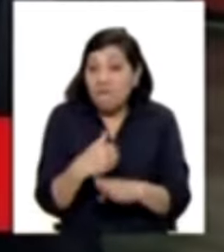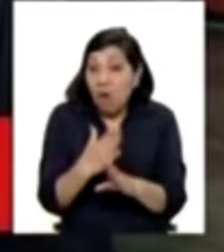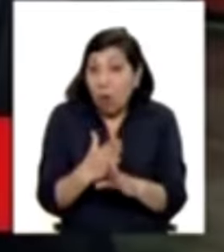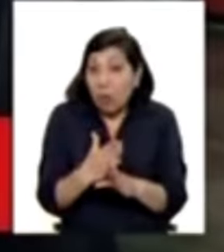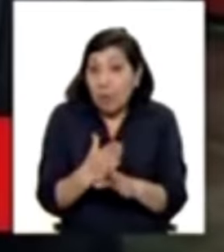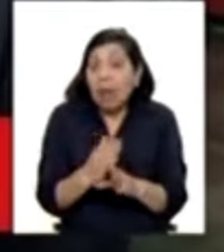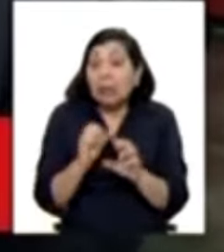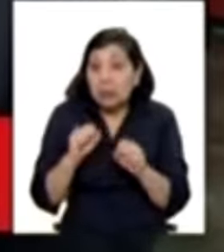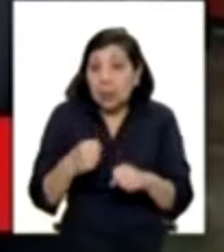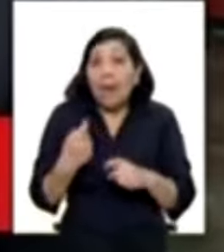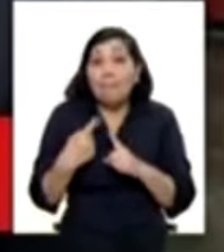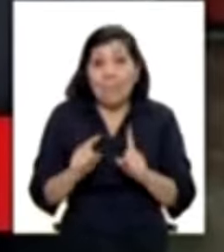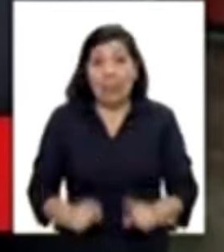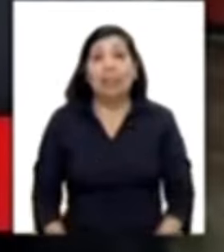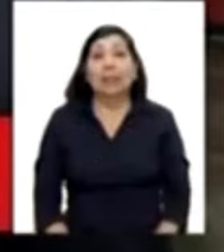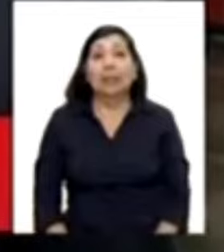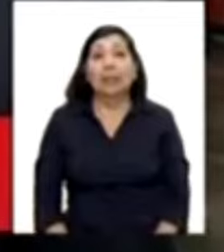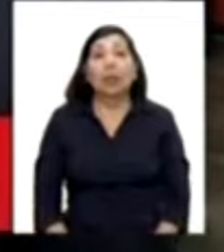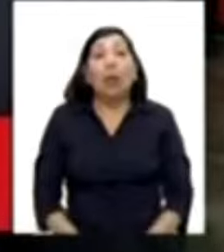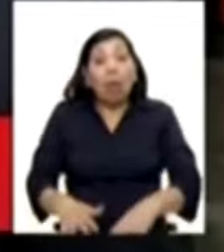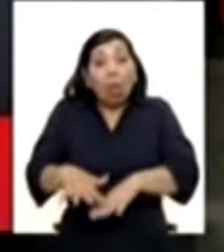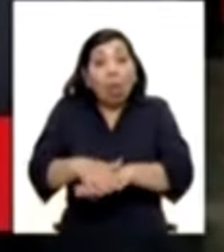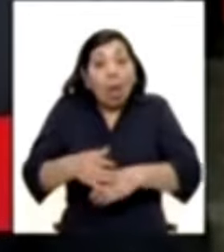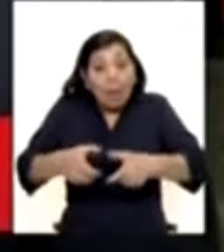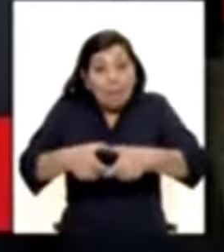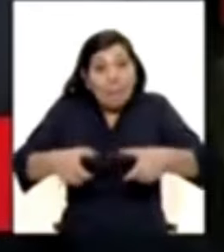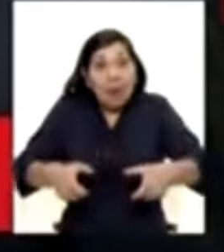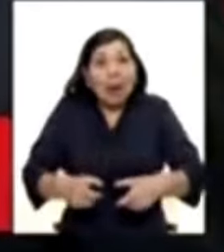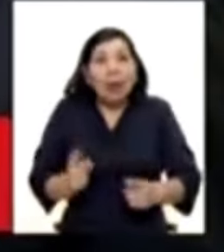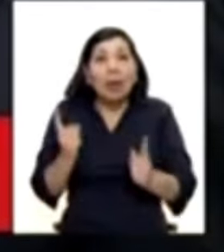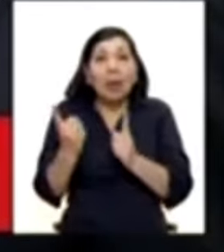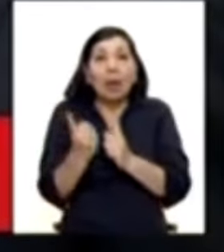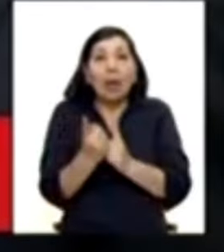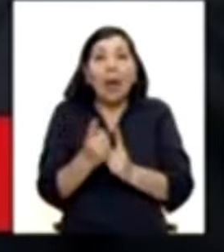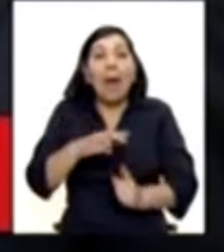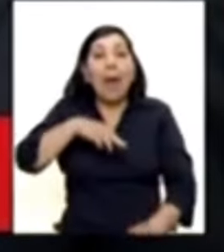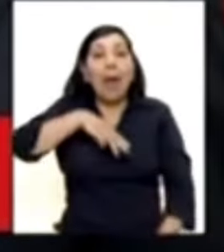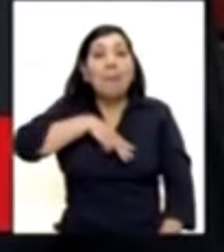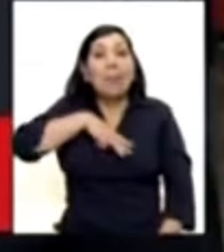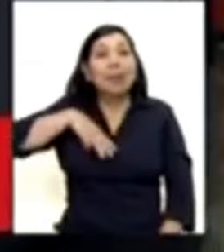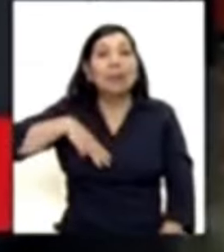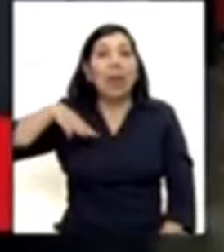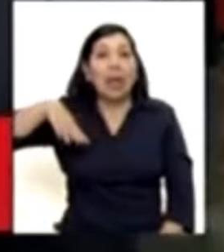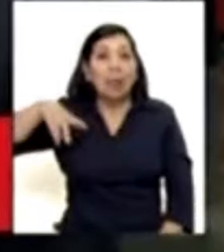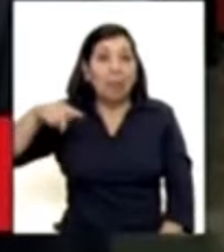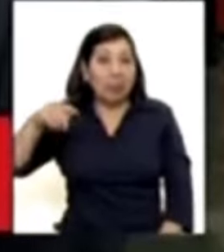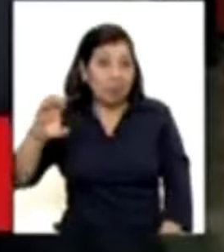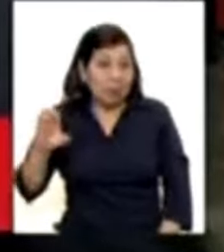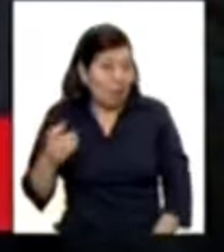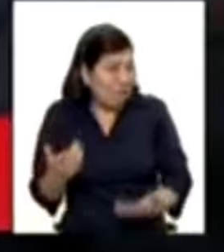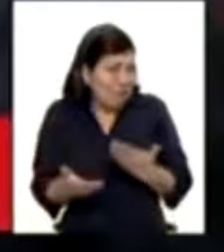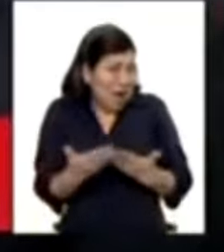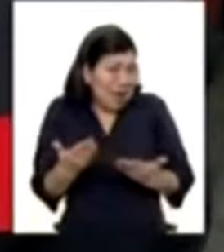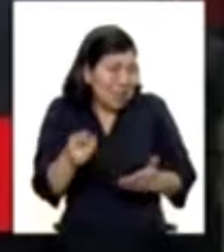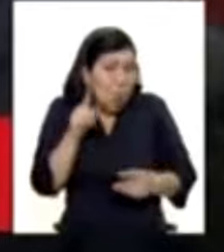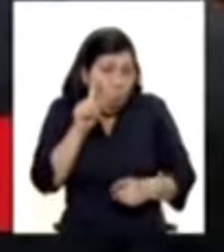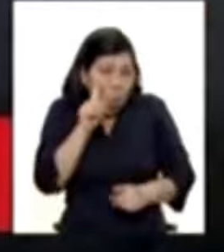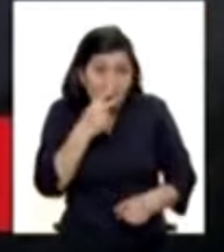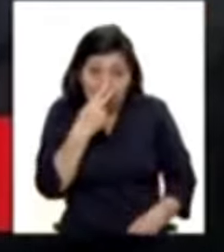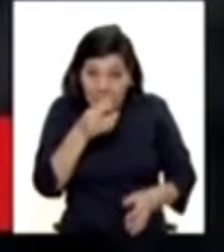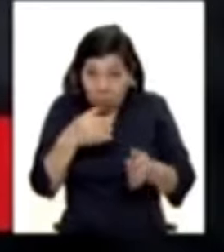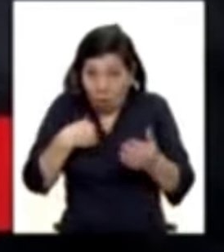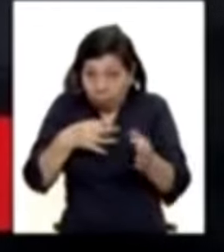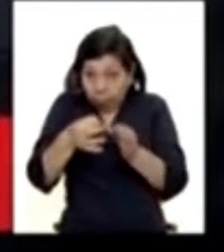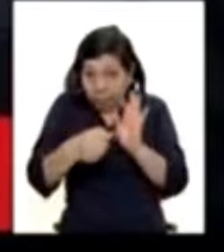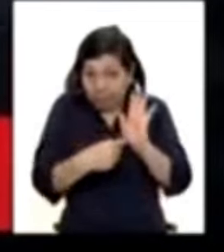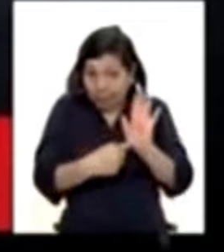el único portal habilitado para realizar un trámite de licencia de conducir es el portal del Ministerio de Transportes y Comunicaciones. Y es muy fácil hacer eso. Por ejemplo, si me permiten, les